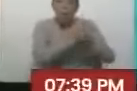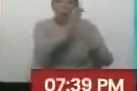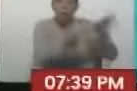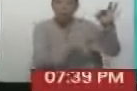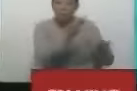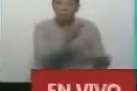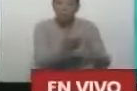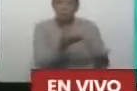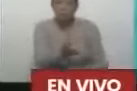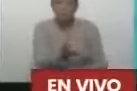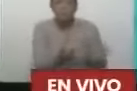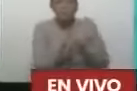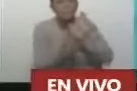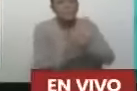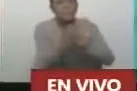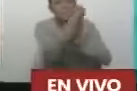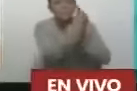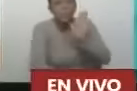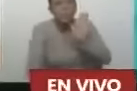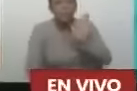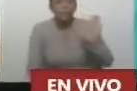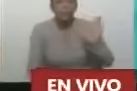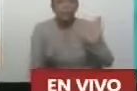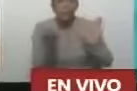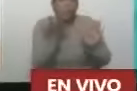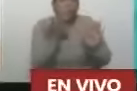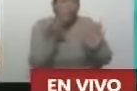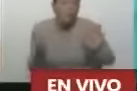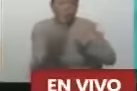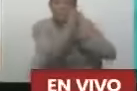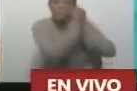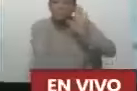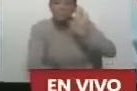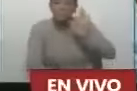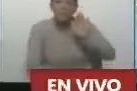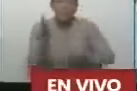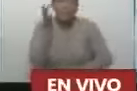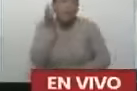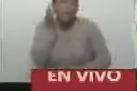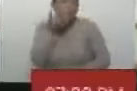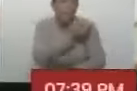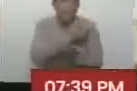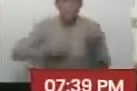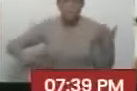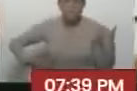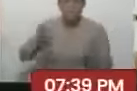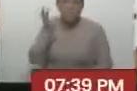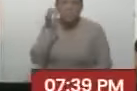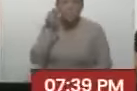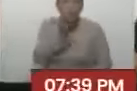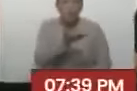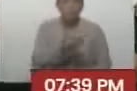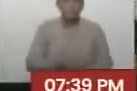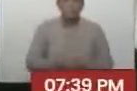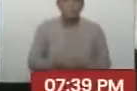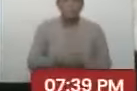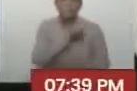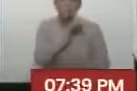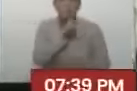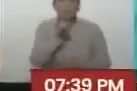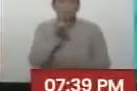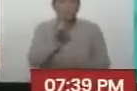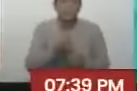Justicia se me presenta aquí por poner solamente un ejemplo la señora presidenta de esa corte se